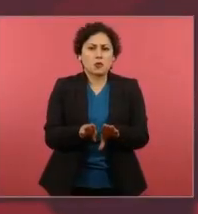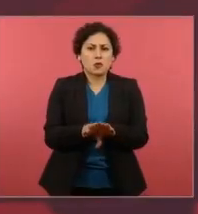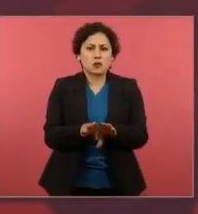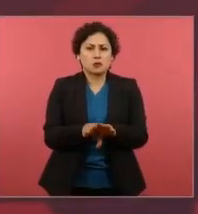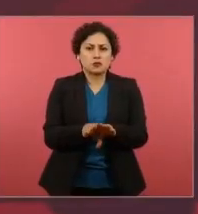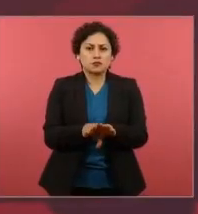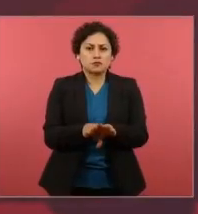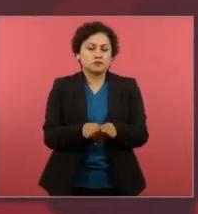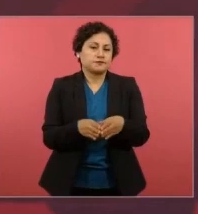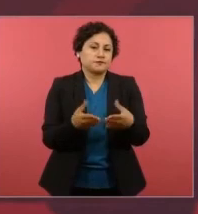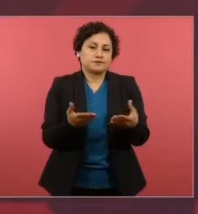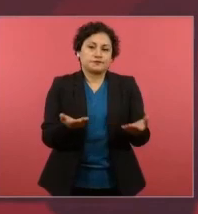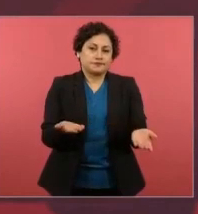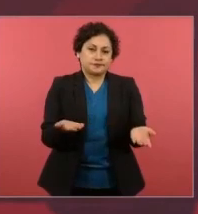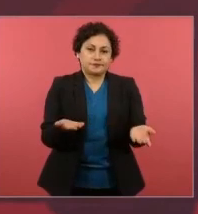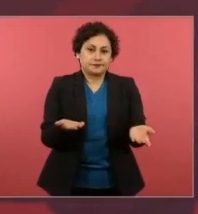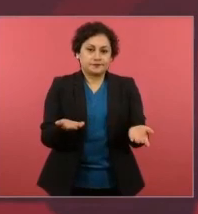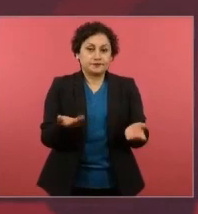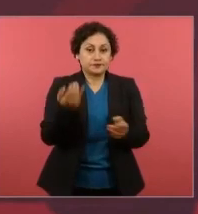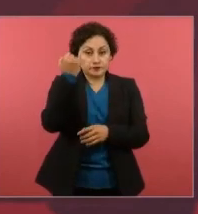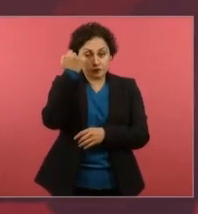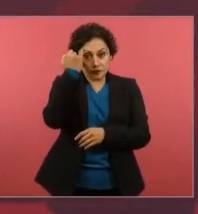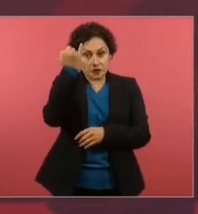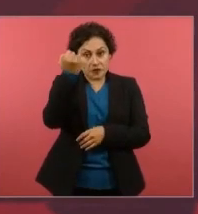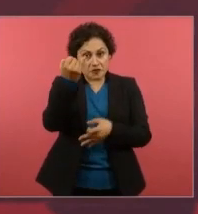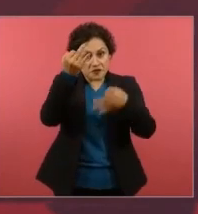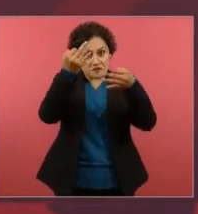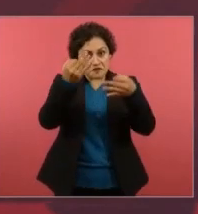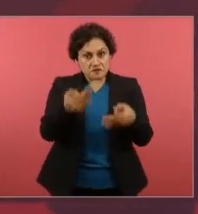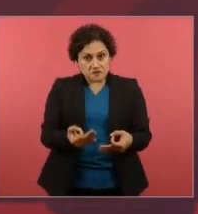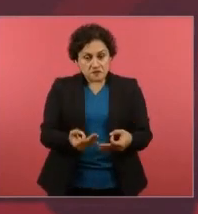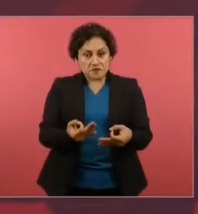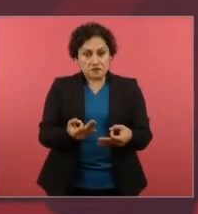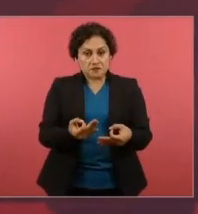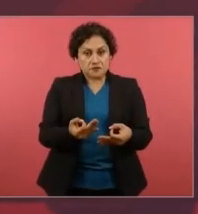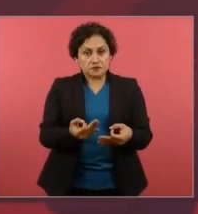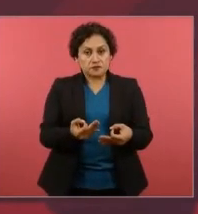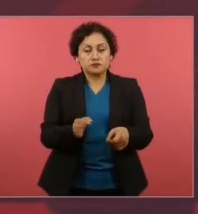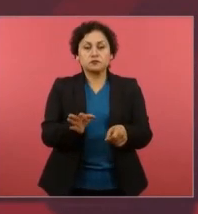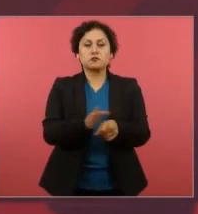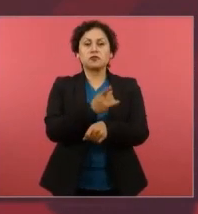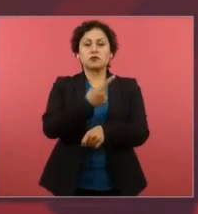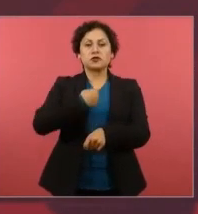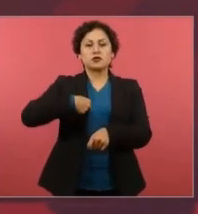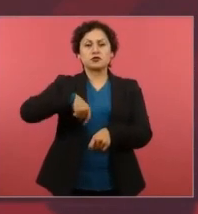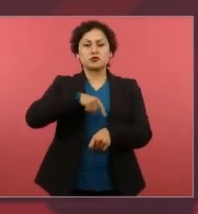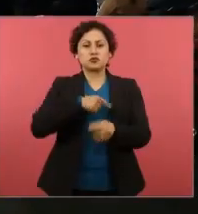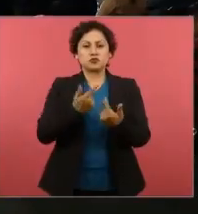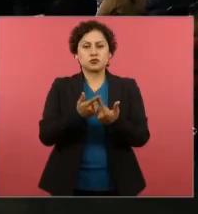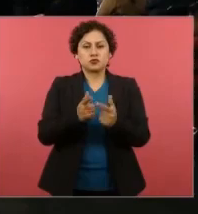Pues por convicciones. ¿Por qué somos de izquierda?